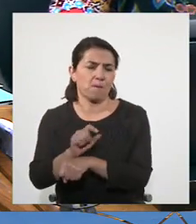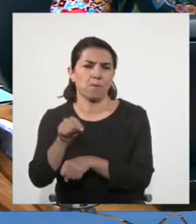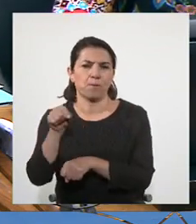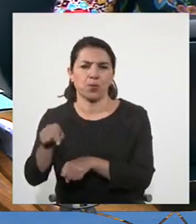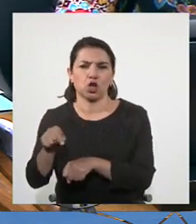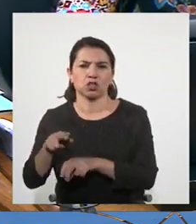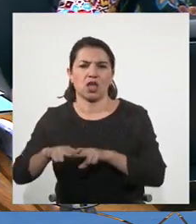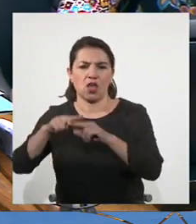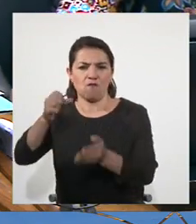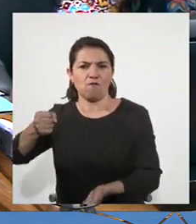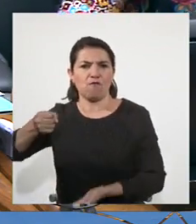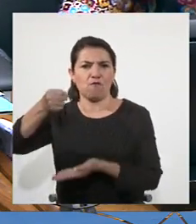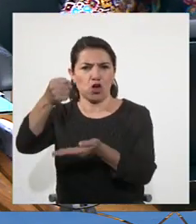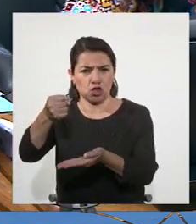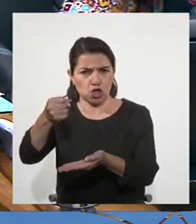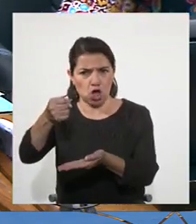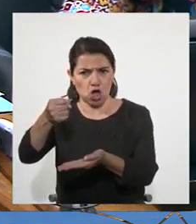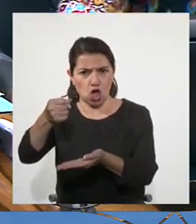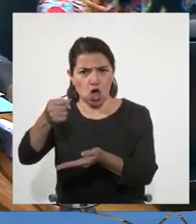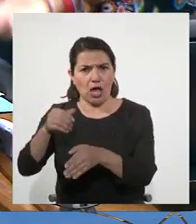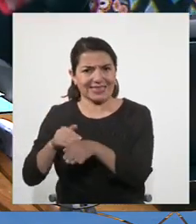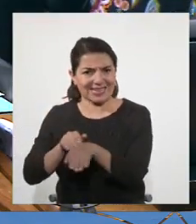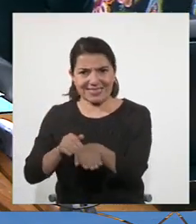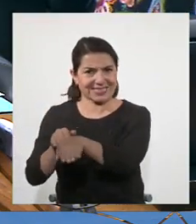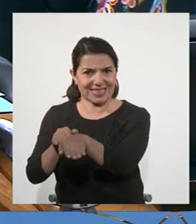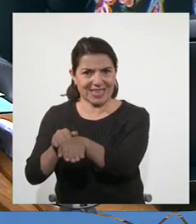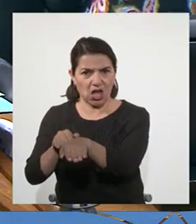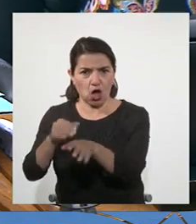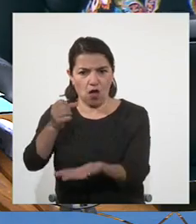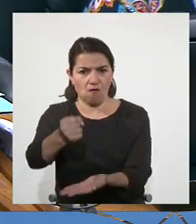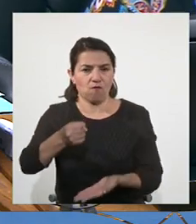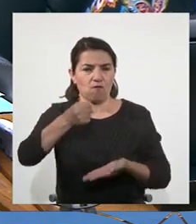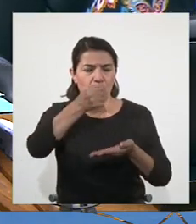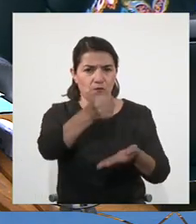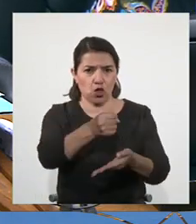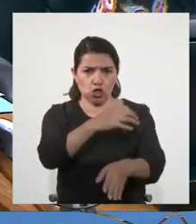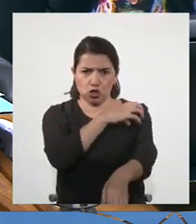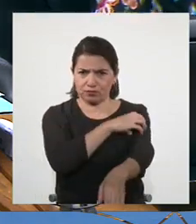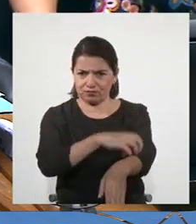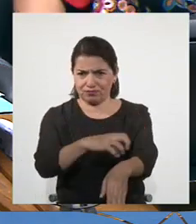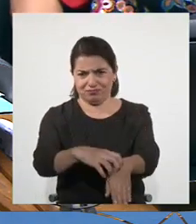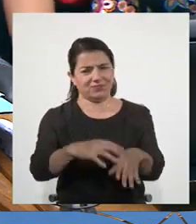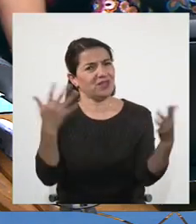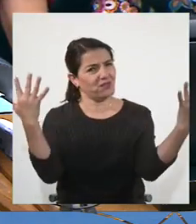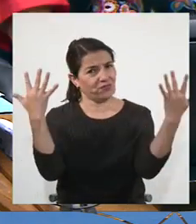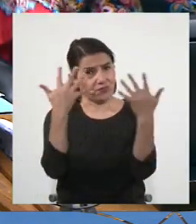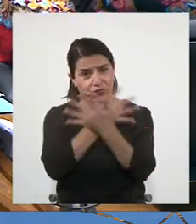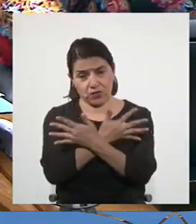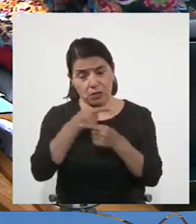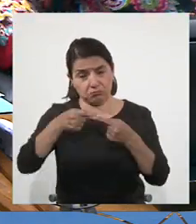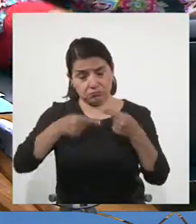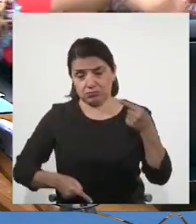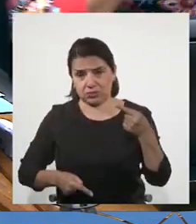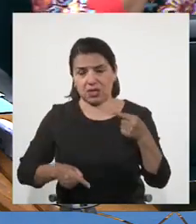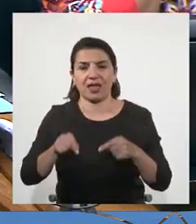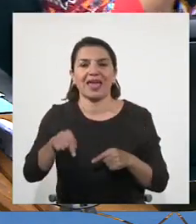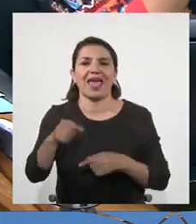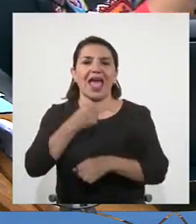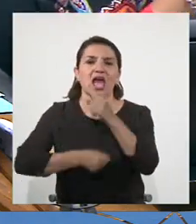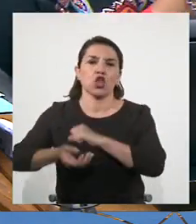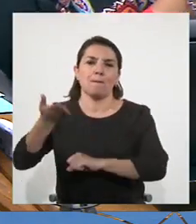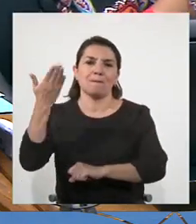fondos de espejo del Transantiago han sido de verdad una desvirtuación absoluta. El año pasado, 2018, en la región del